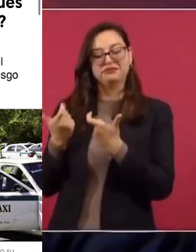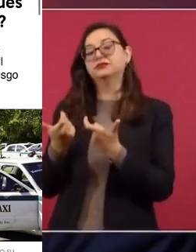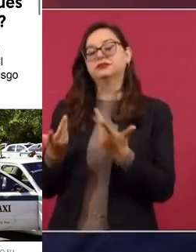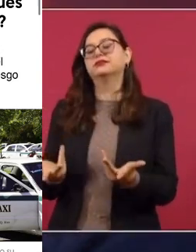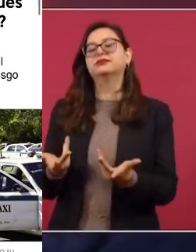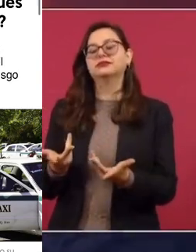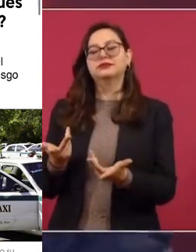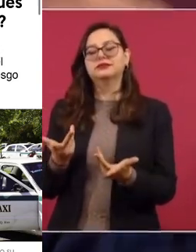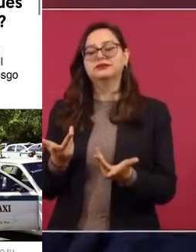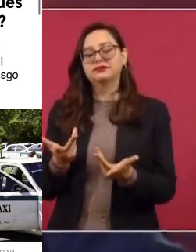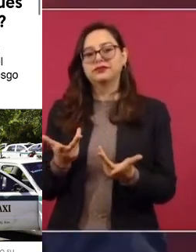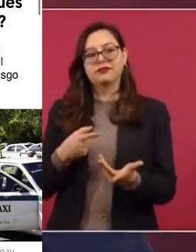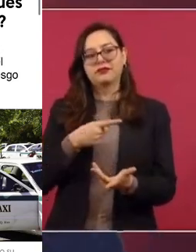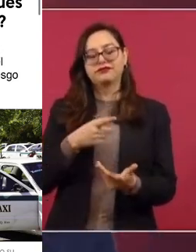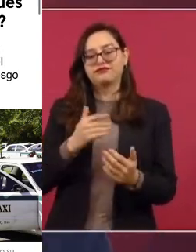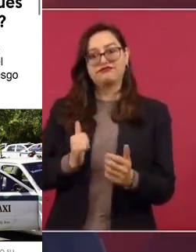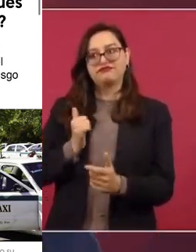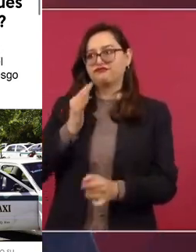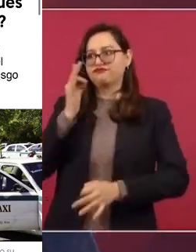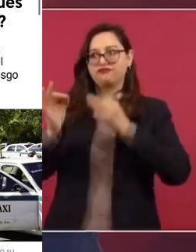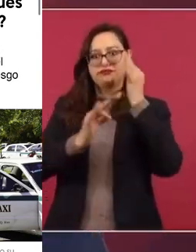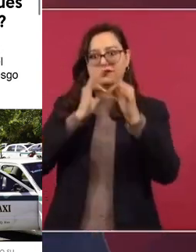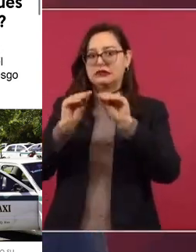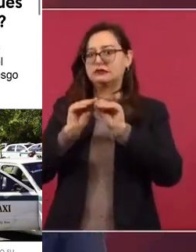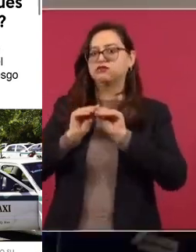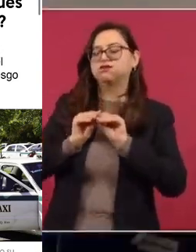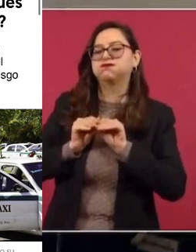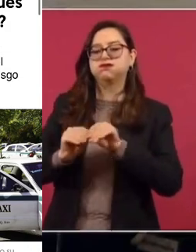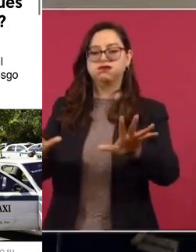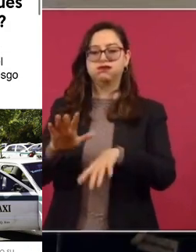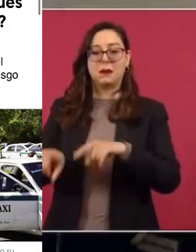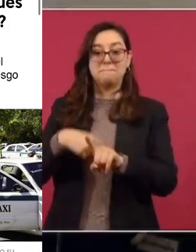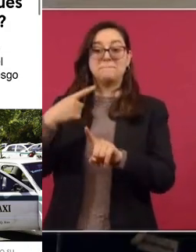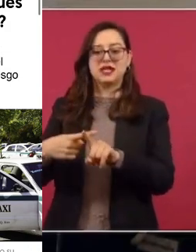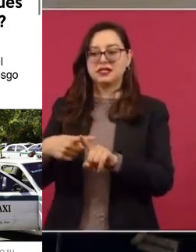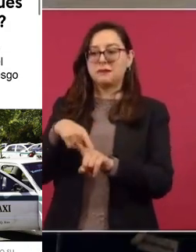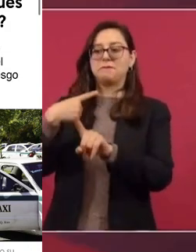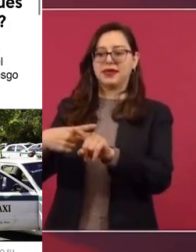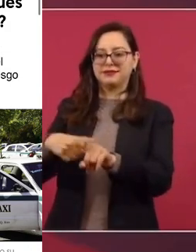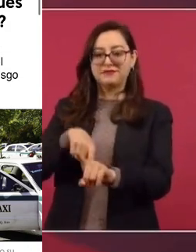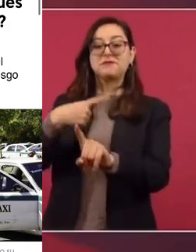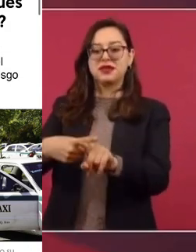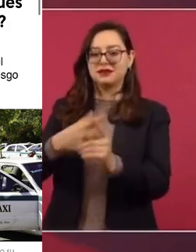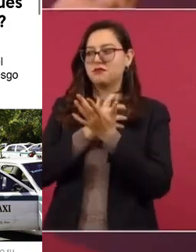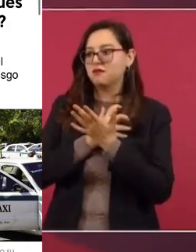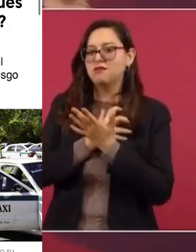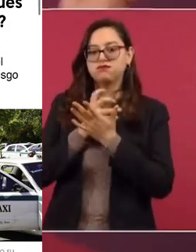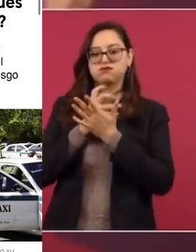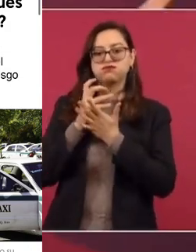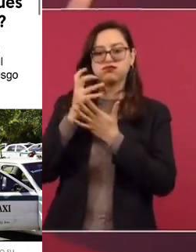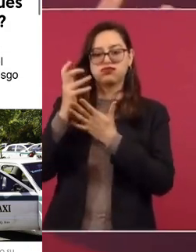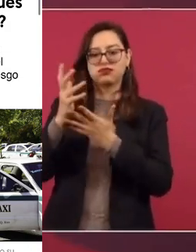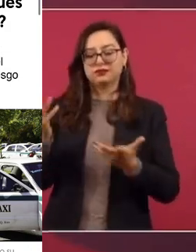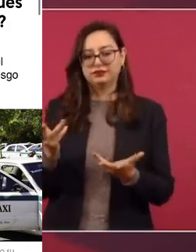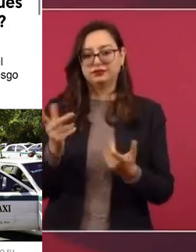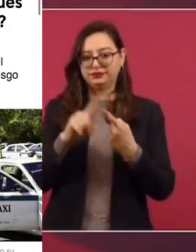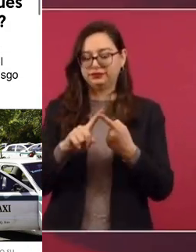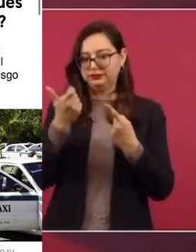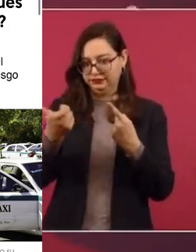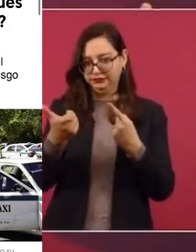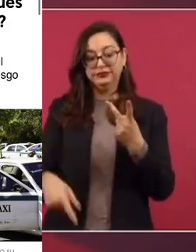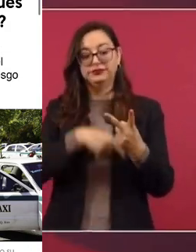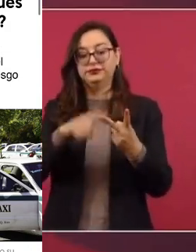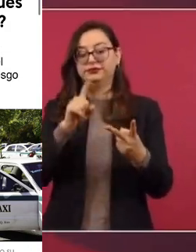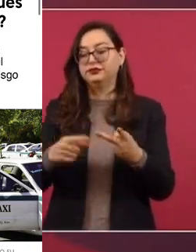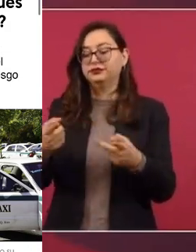siempre se magnifican las cosas. Y si a eso se le agrega que quisieran, pues, que en México hubiesen problemas